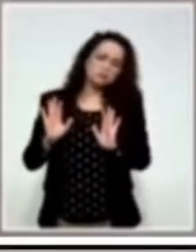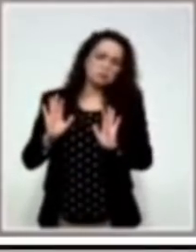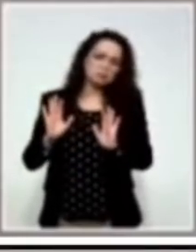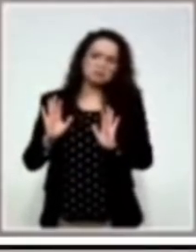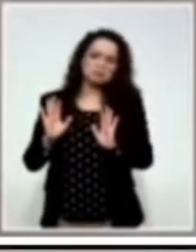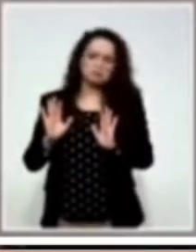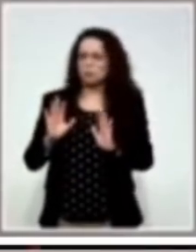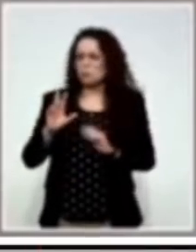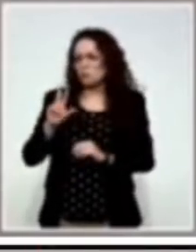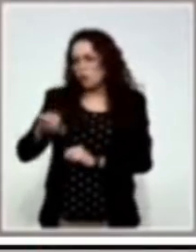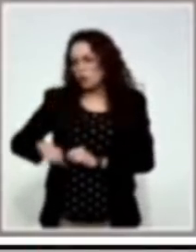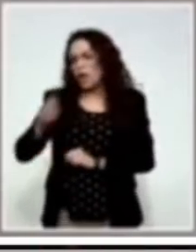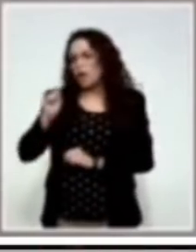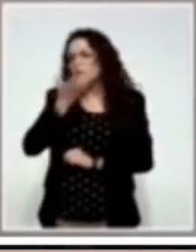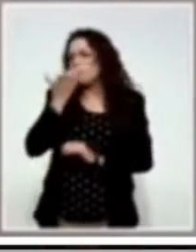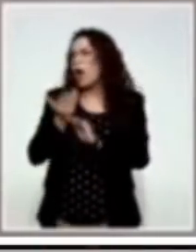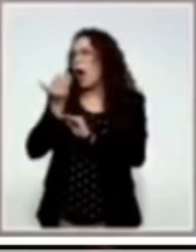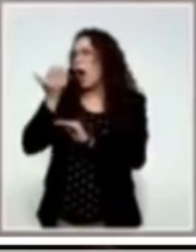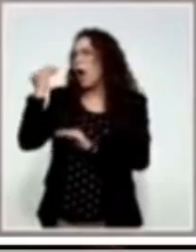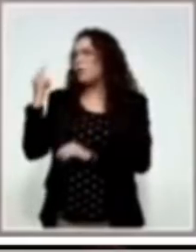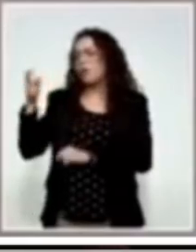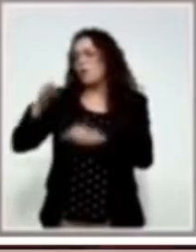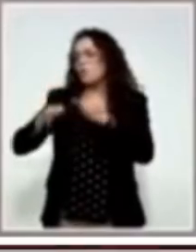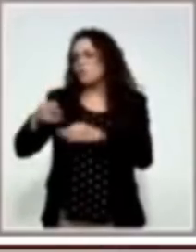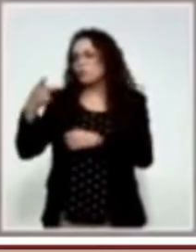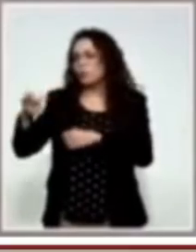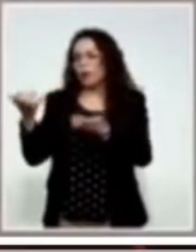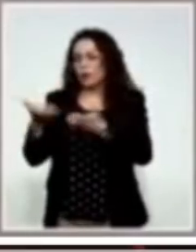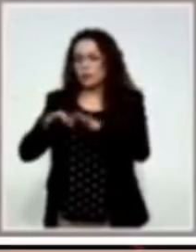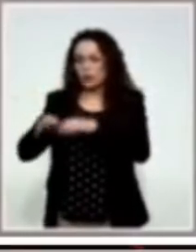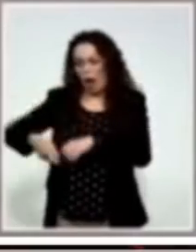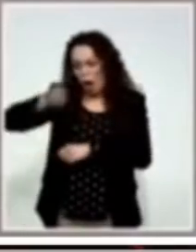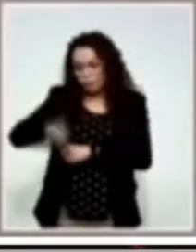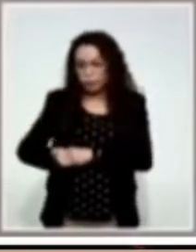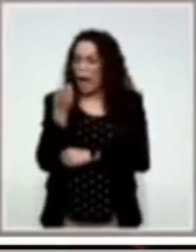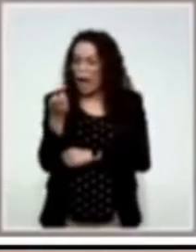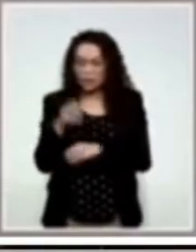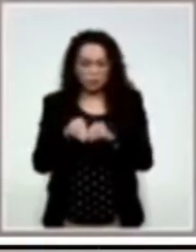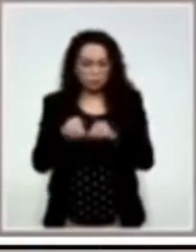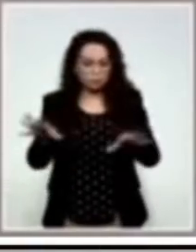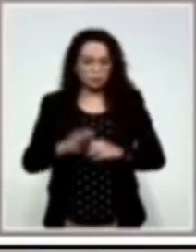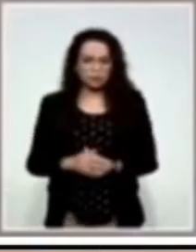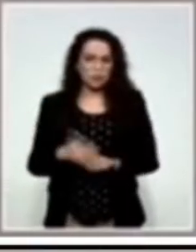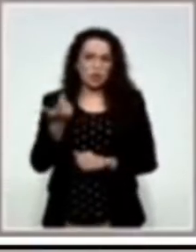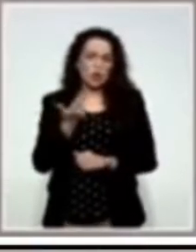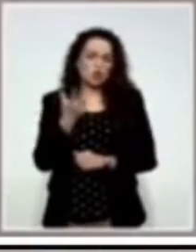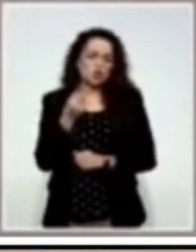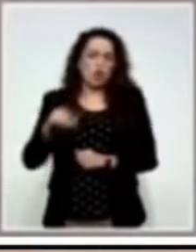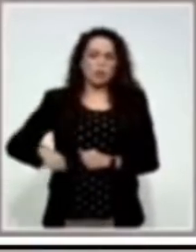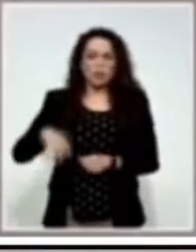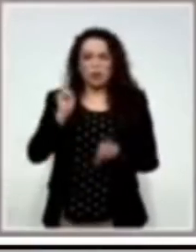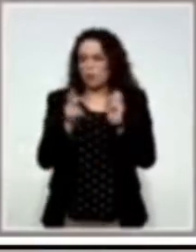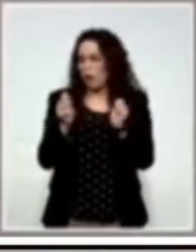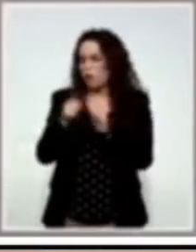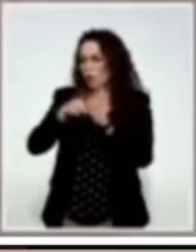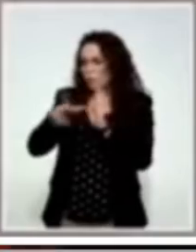las juezas y los jueces hablan por sus sentencias y prefieren no tener diálogo con los medios. Eso es ya de cada